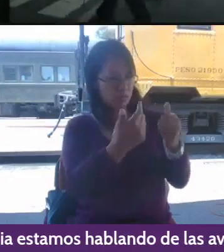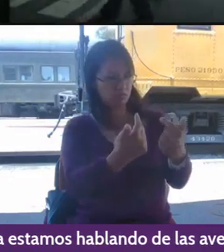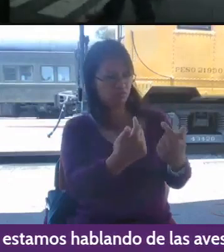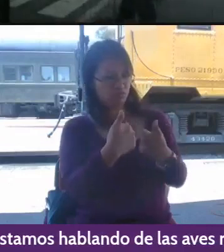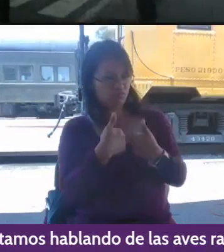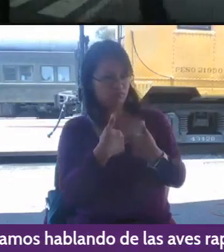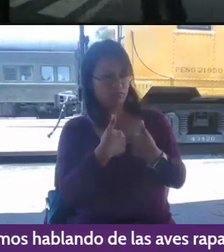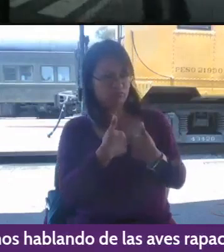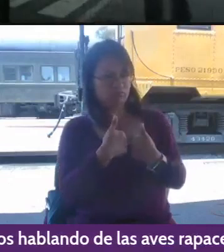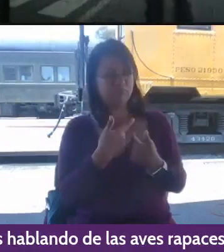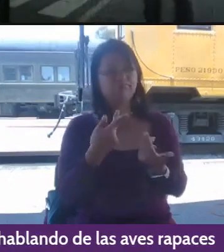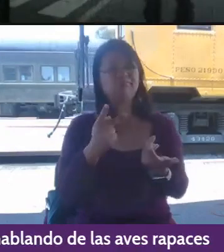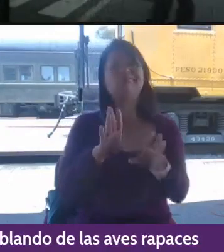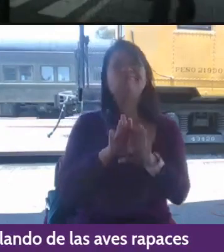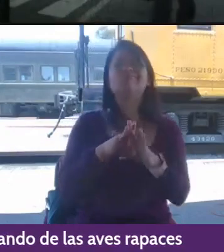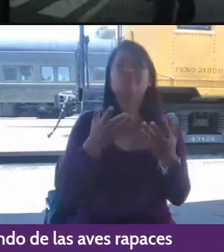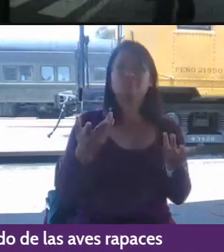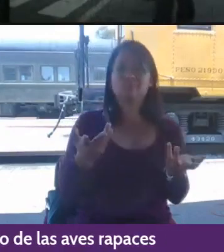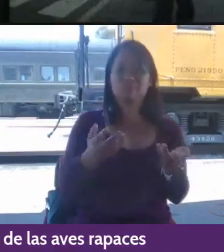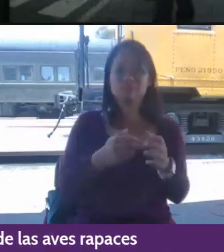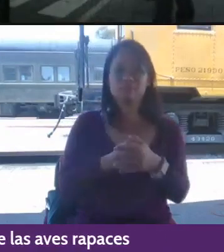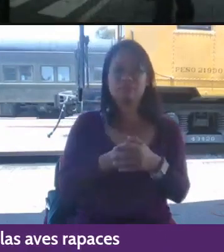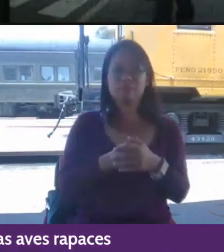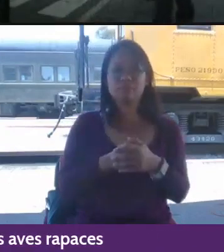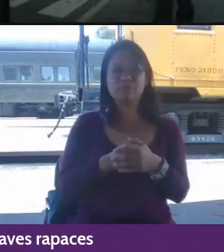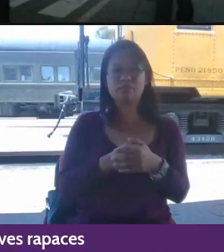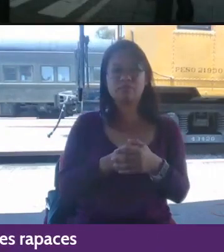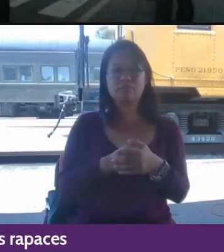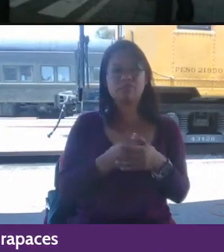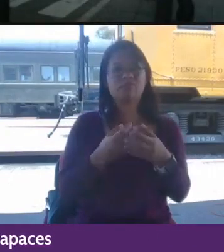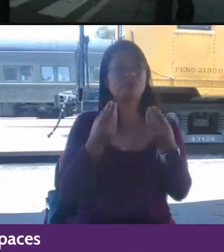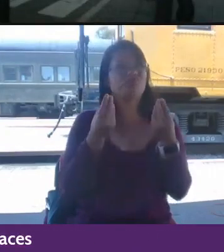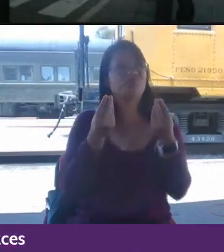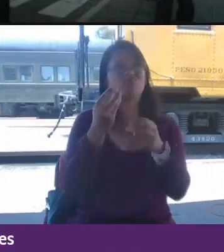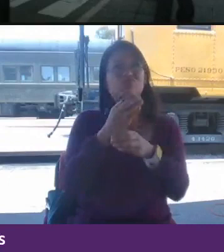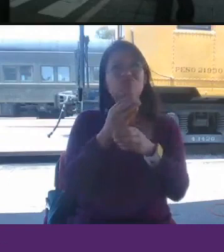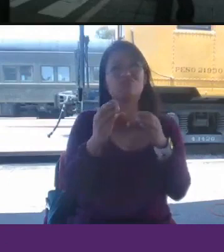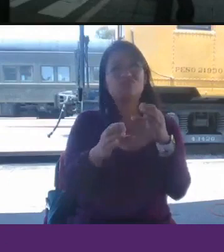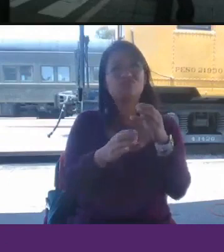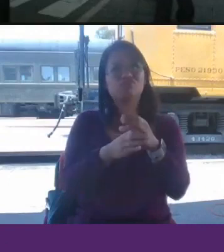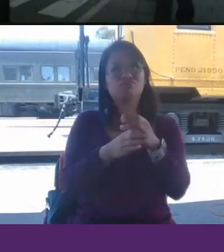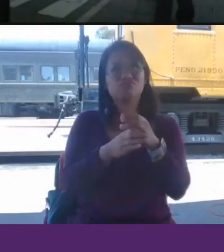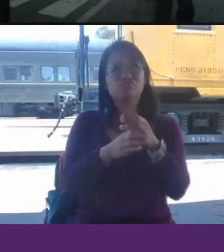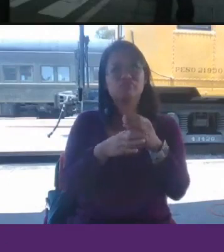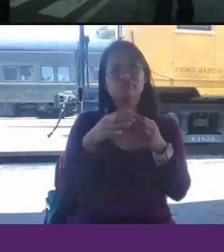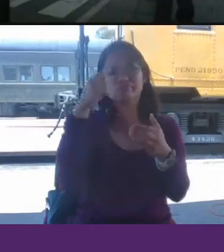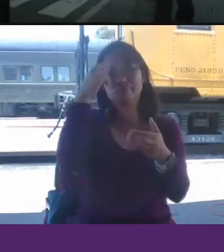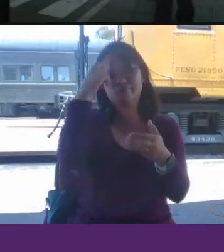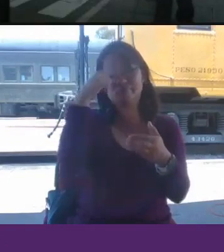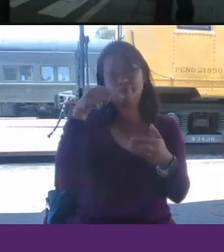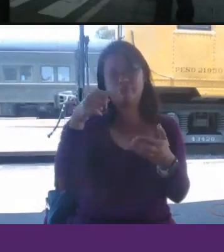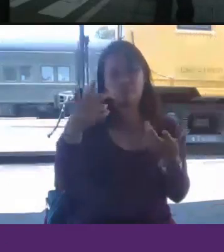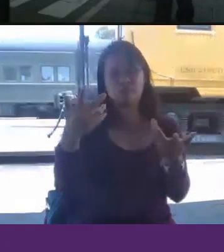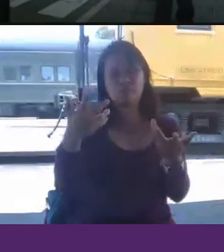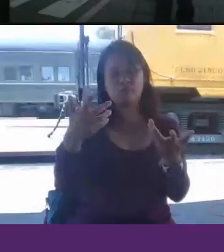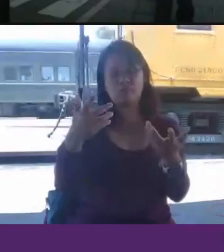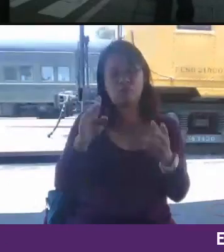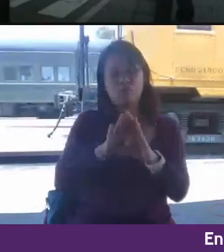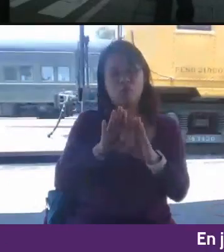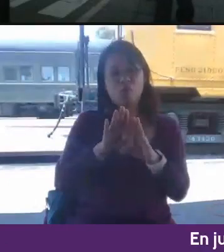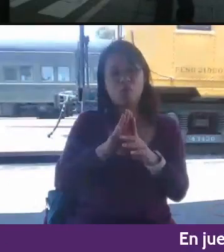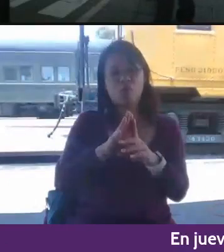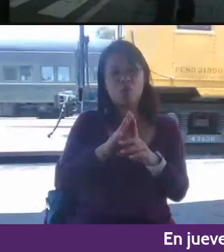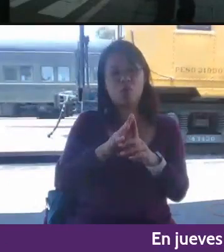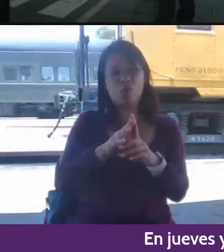Mira, en las rapaces diurnas hay toda una serie de vuelos de cortejo, ¿no? En el que van a volar así bonito, como muy bonito, y luego se van